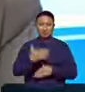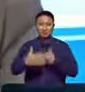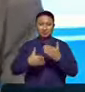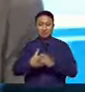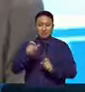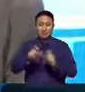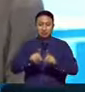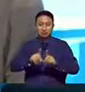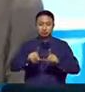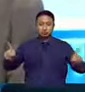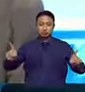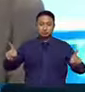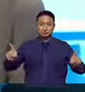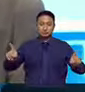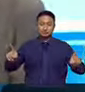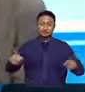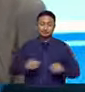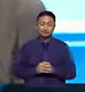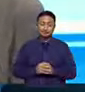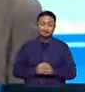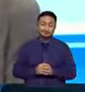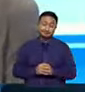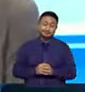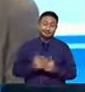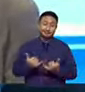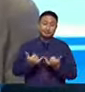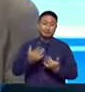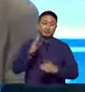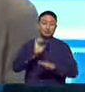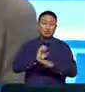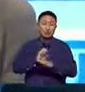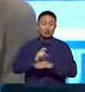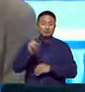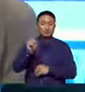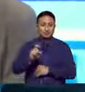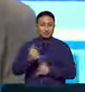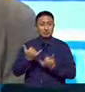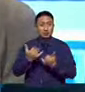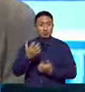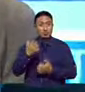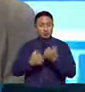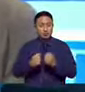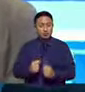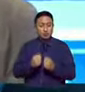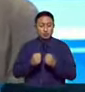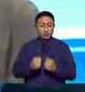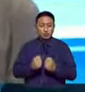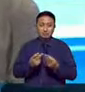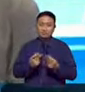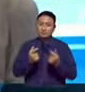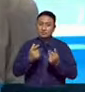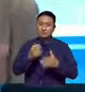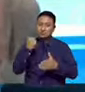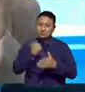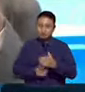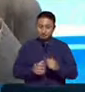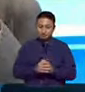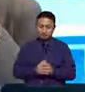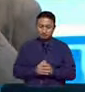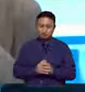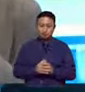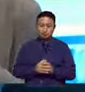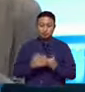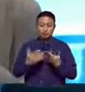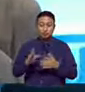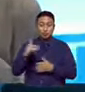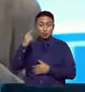polarización de los contrincantes, cuando efectivamente el Ecuador tiene serios problemas que enfrentar. Yo creería que